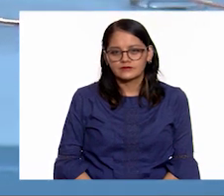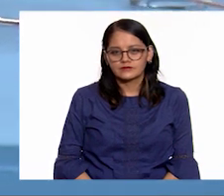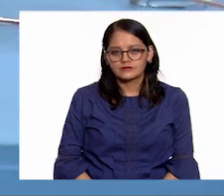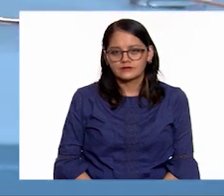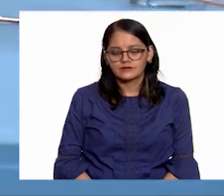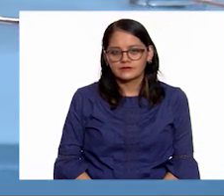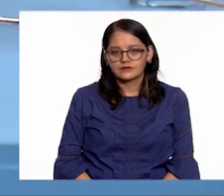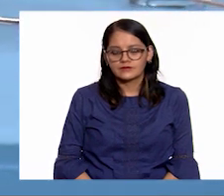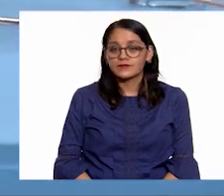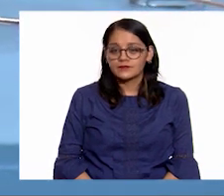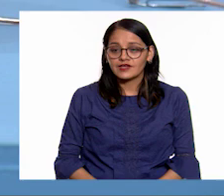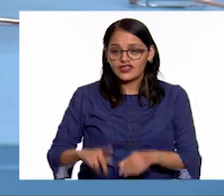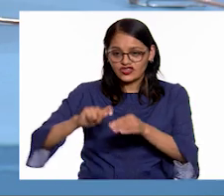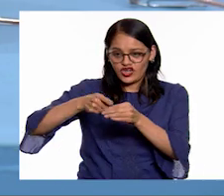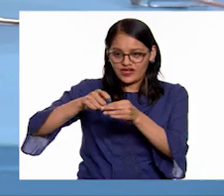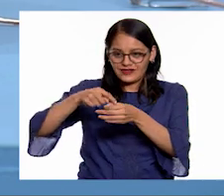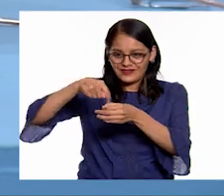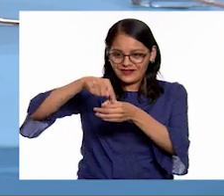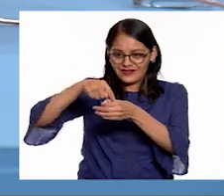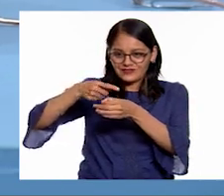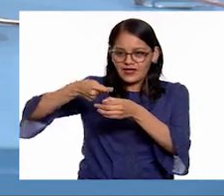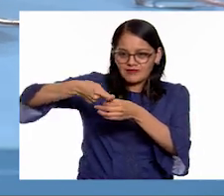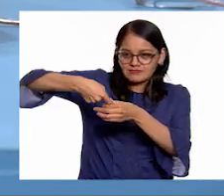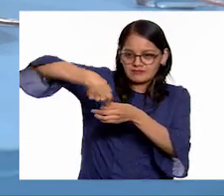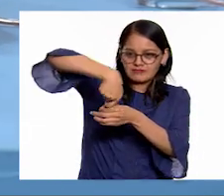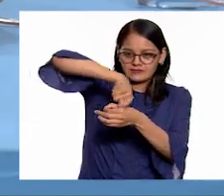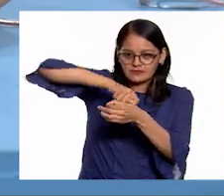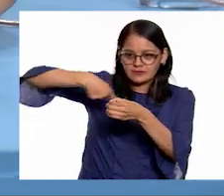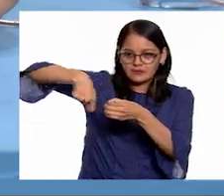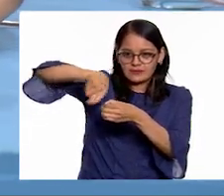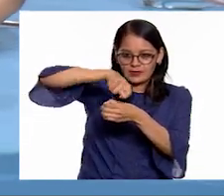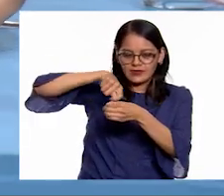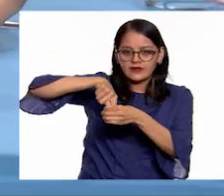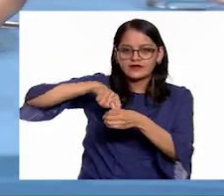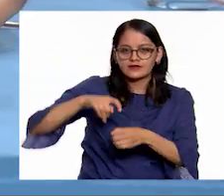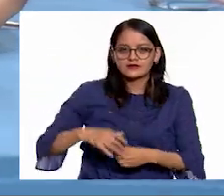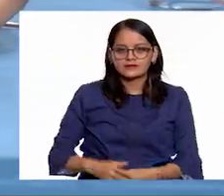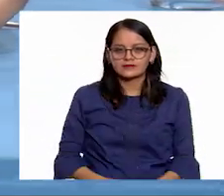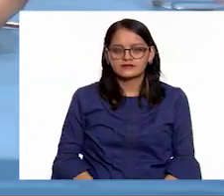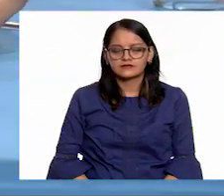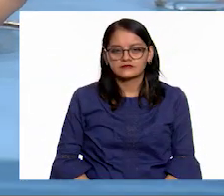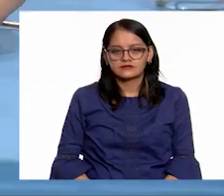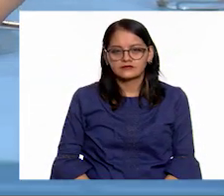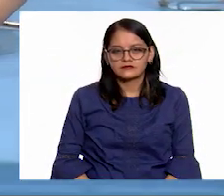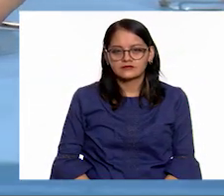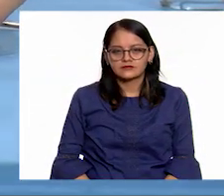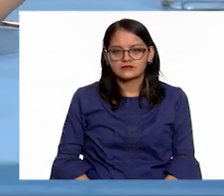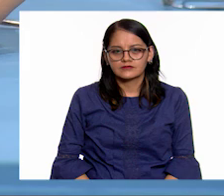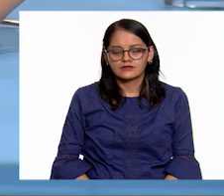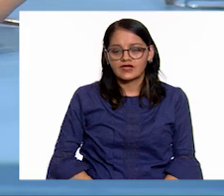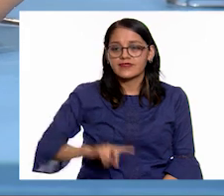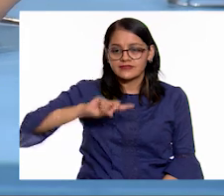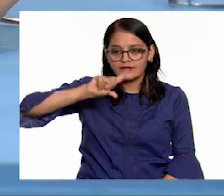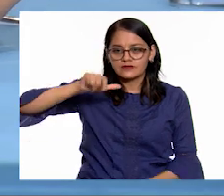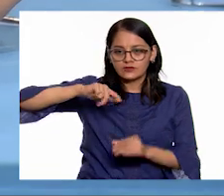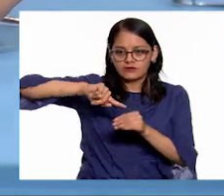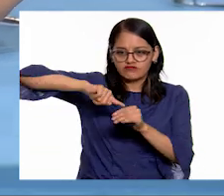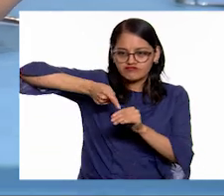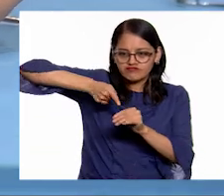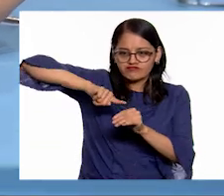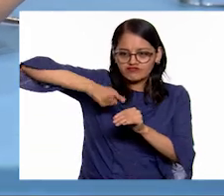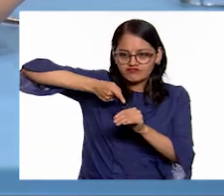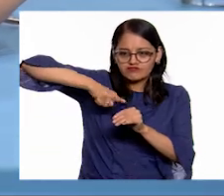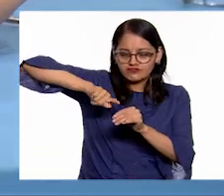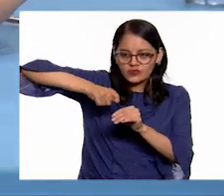Justo alrededor del tornillo, ¿verdad, maestra? Exactamente, así como enredándolo. Bien, lo enrollamos y luego